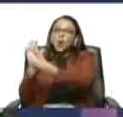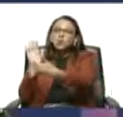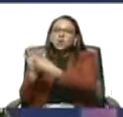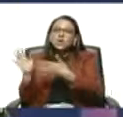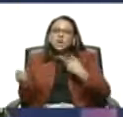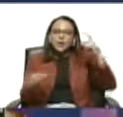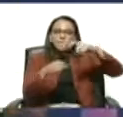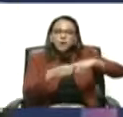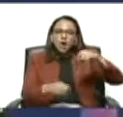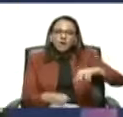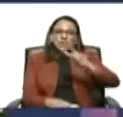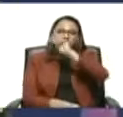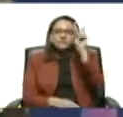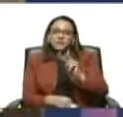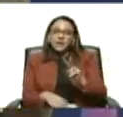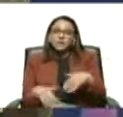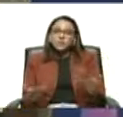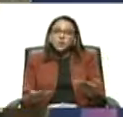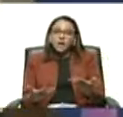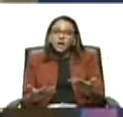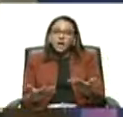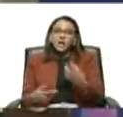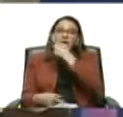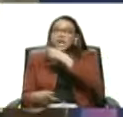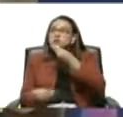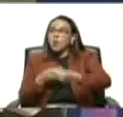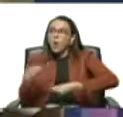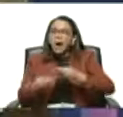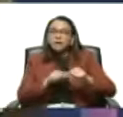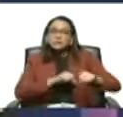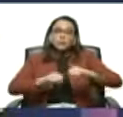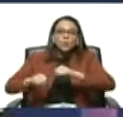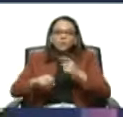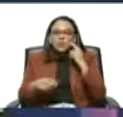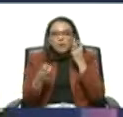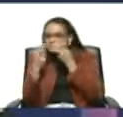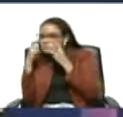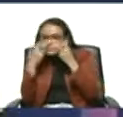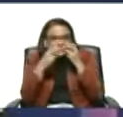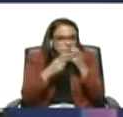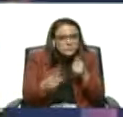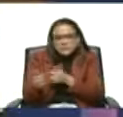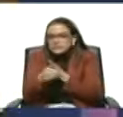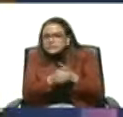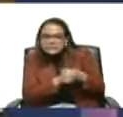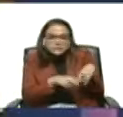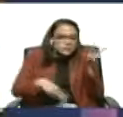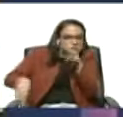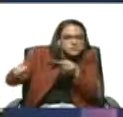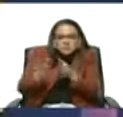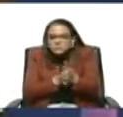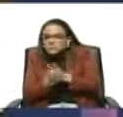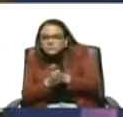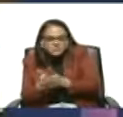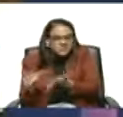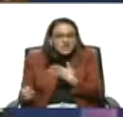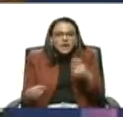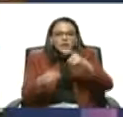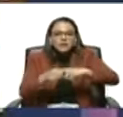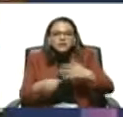Venezuela, es lo que los hace estar metidos en narices hoy en la campaña electoral de